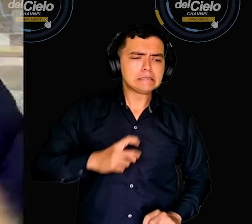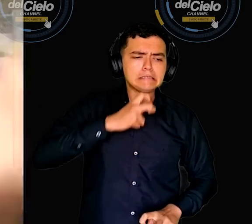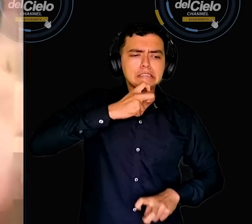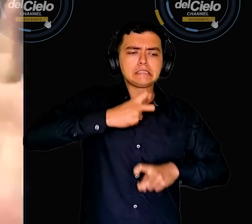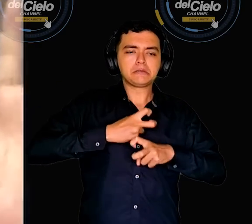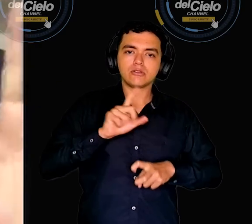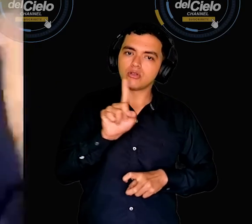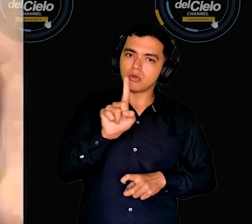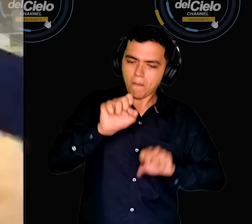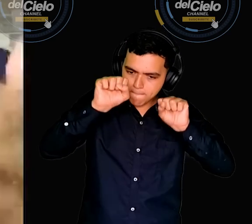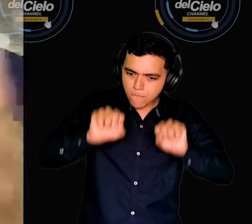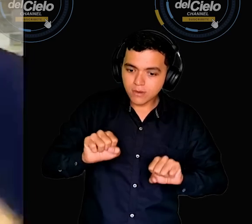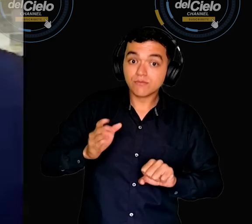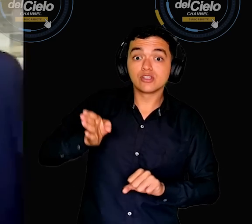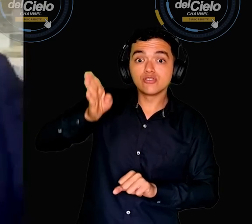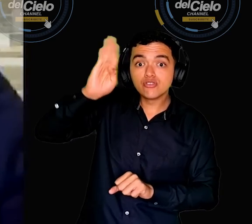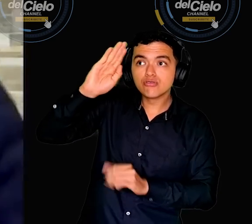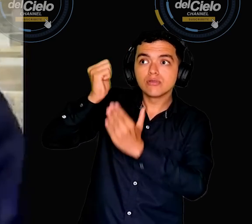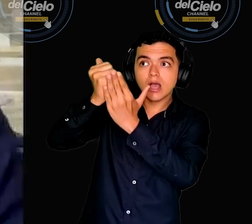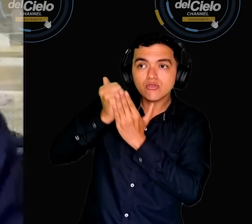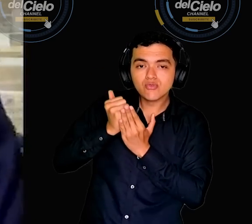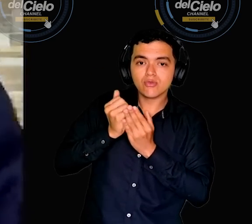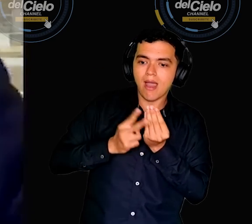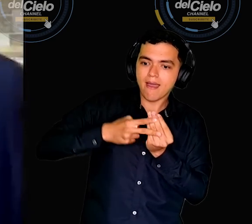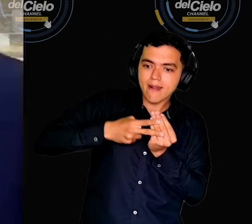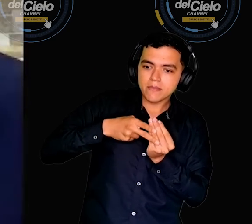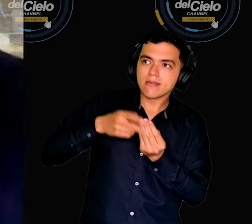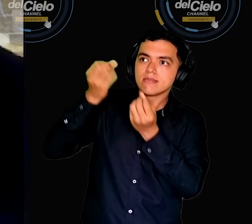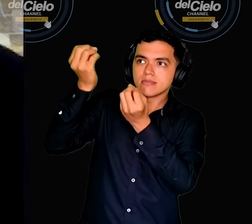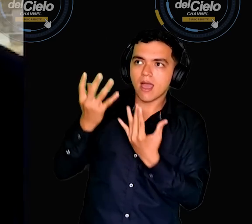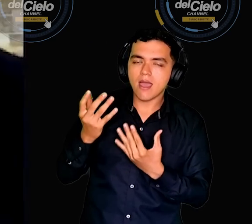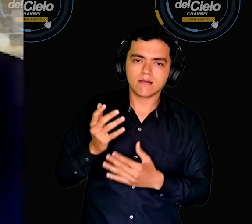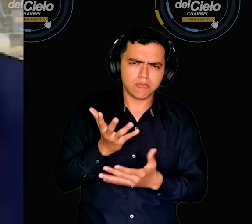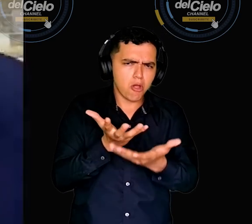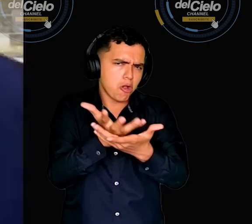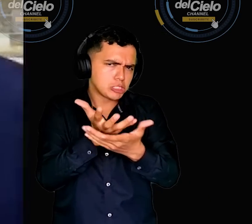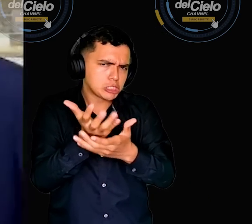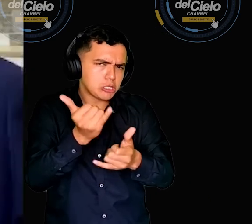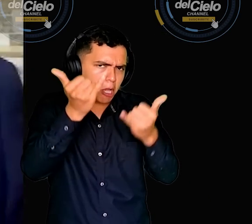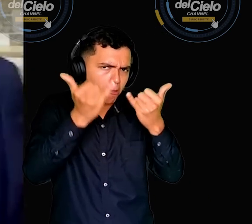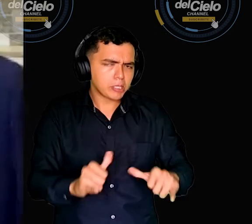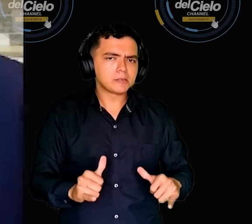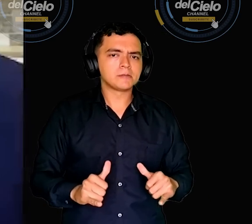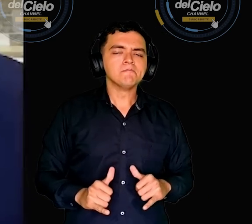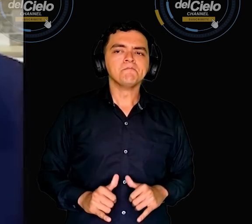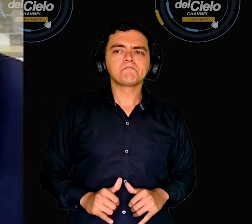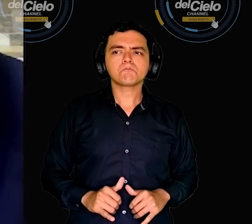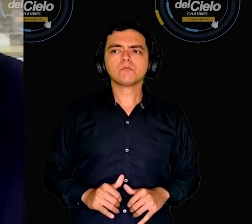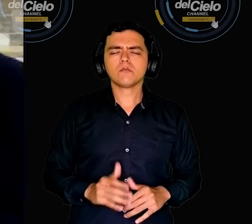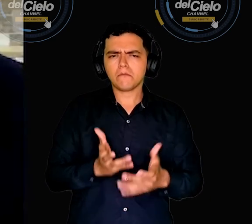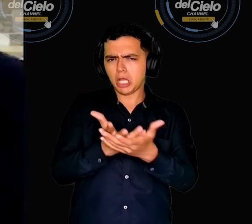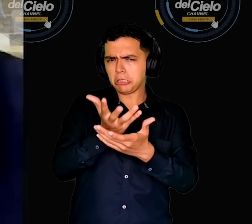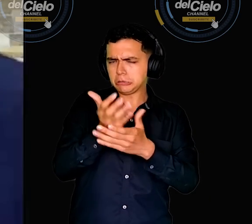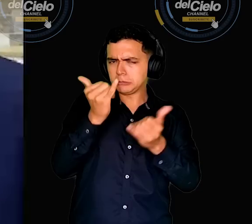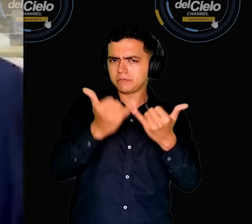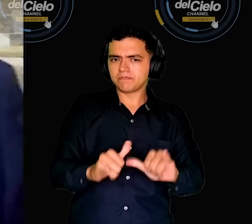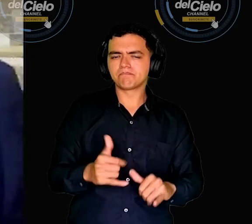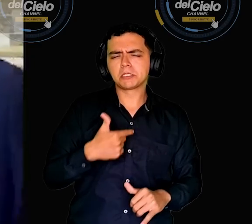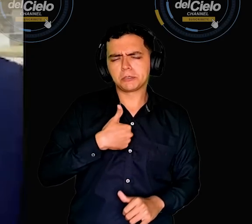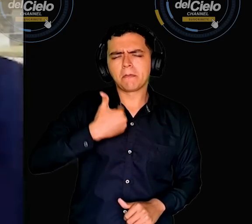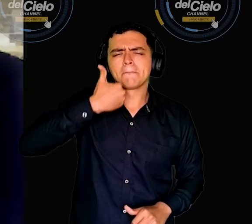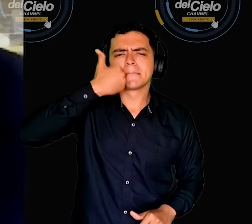que estas cosas, si evitamos esas que hemos mencionado que destruyen, y seguramente hay otras, y